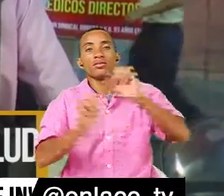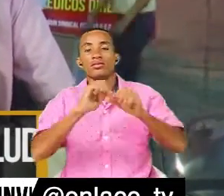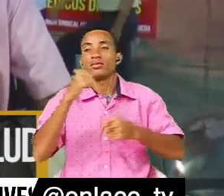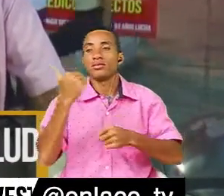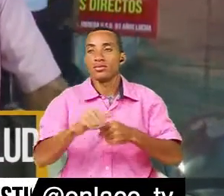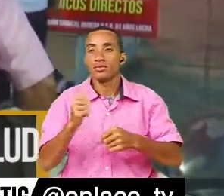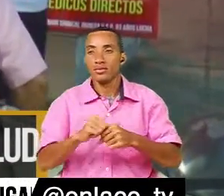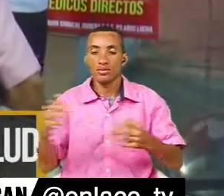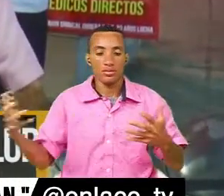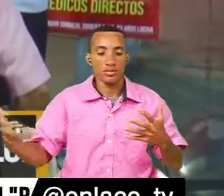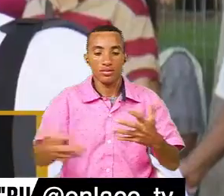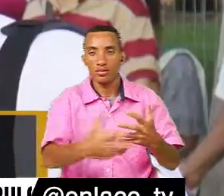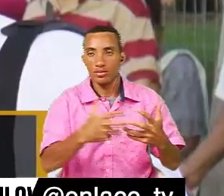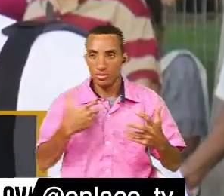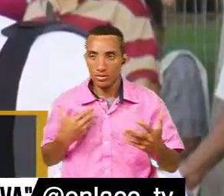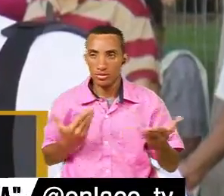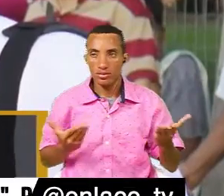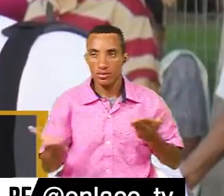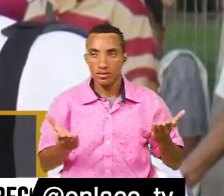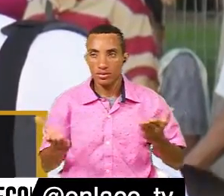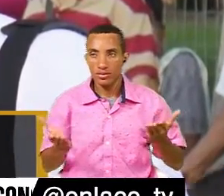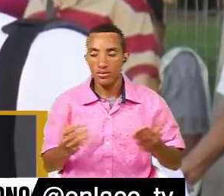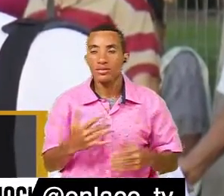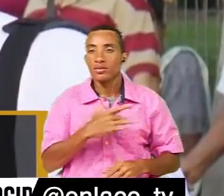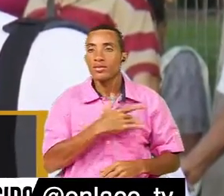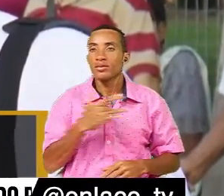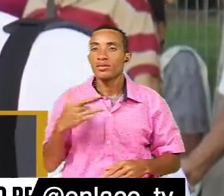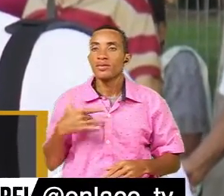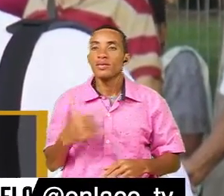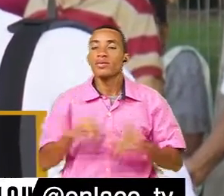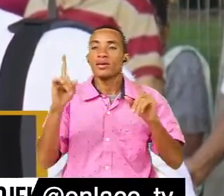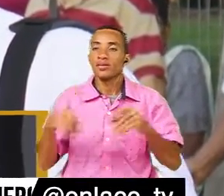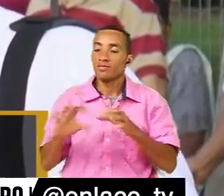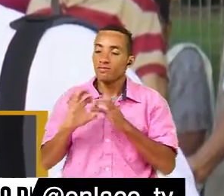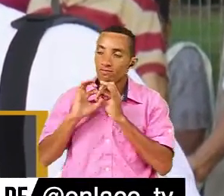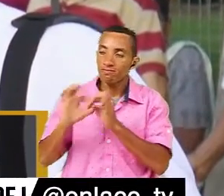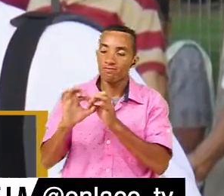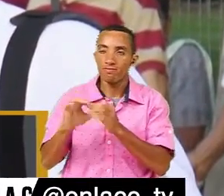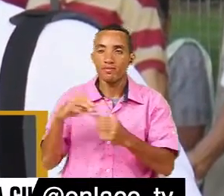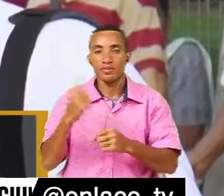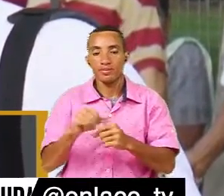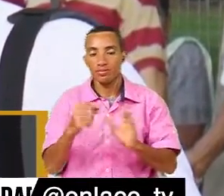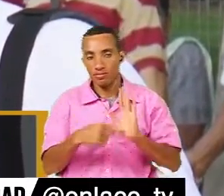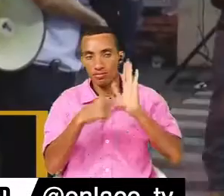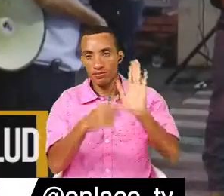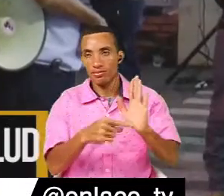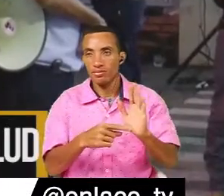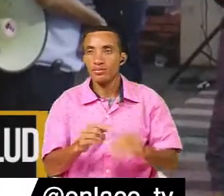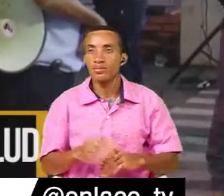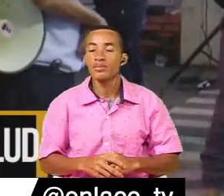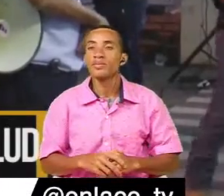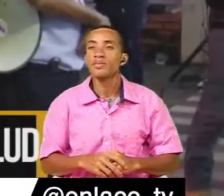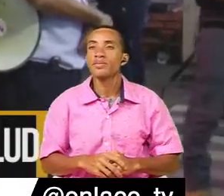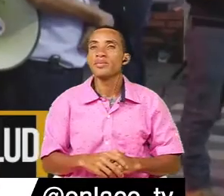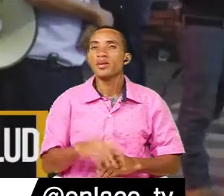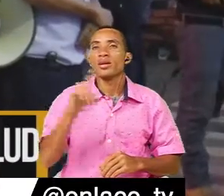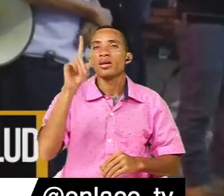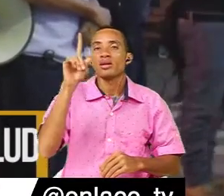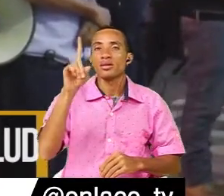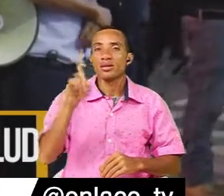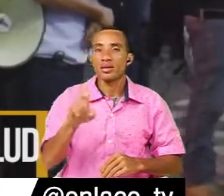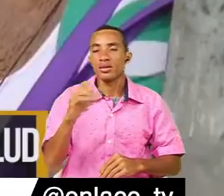nuestros servicios de salud, y así demostrarle a Ecopetrol que estamos unidos en la defensa de nuestras conquistas. A las 6:30 de la